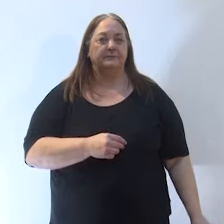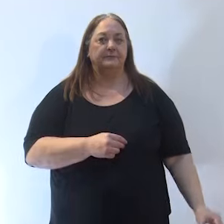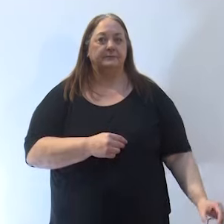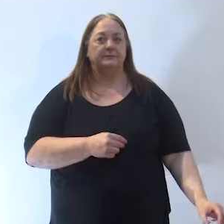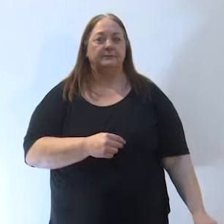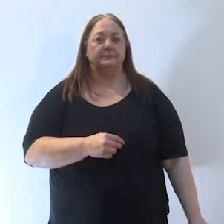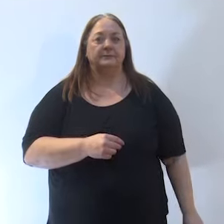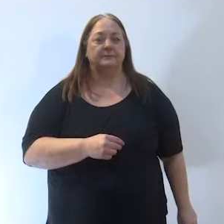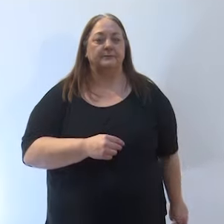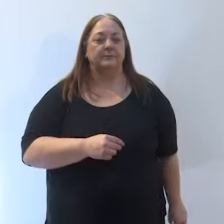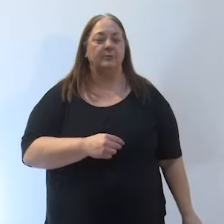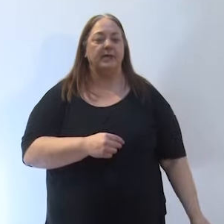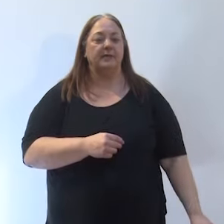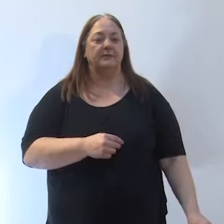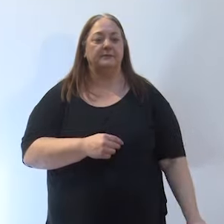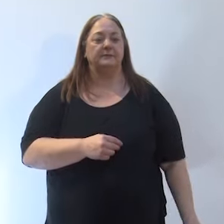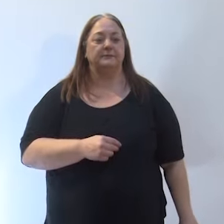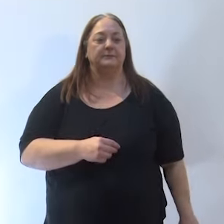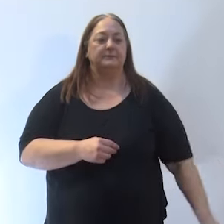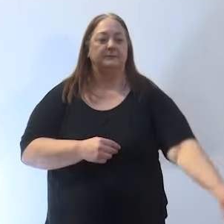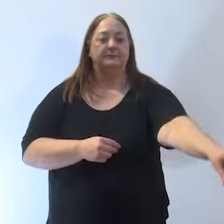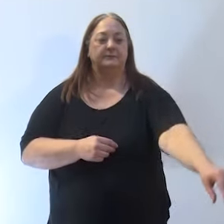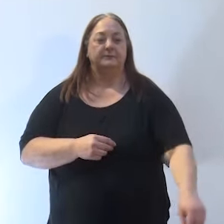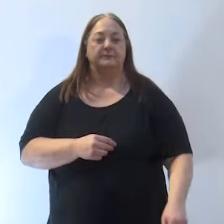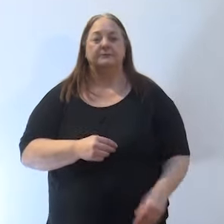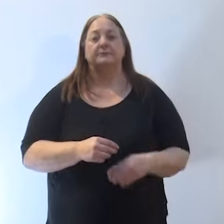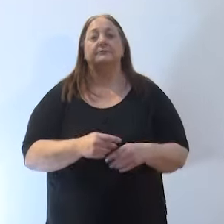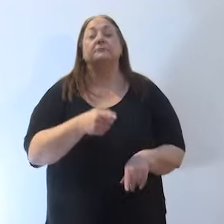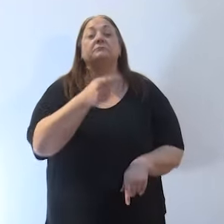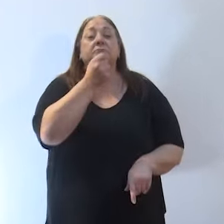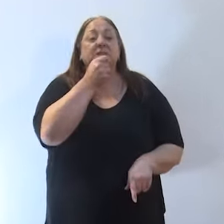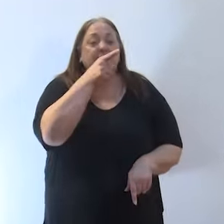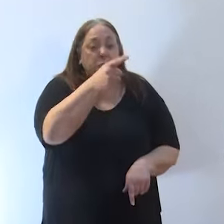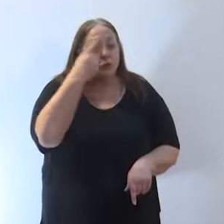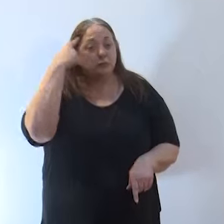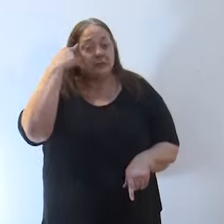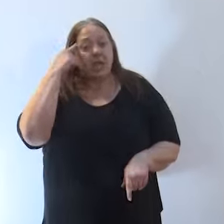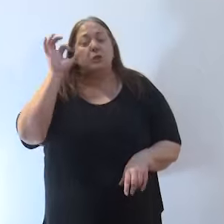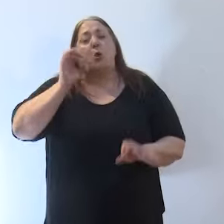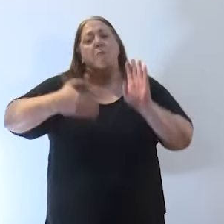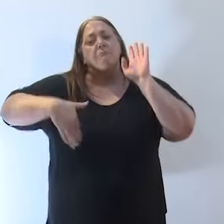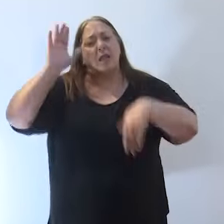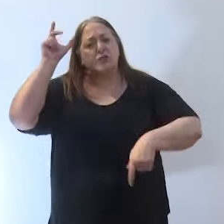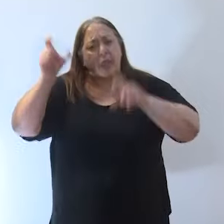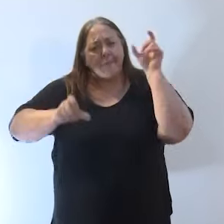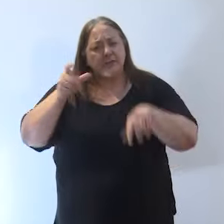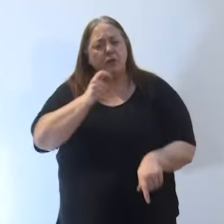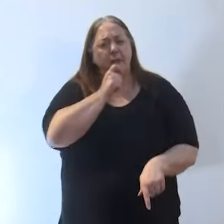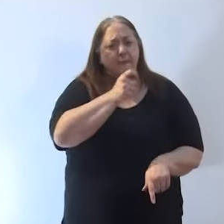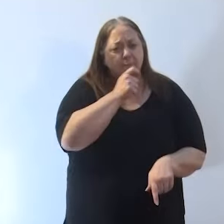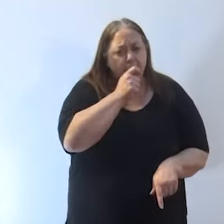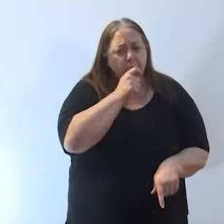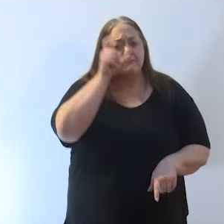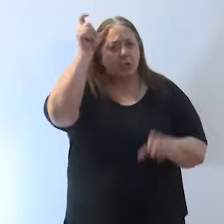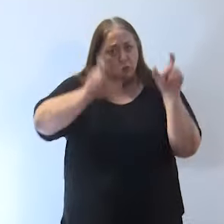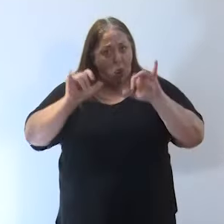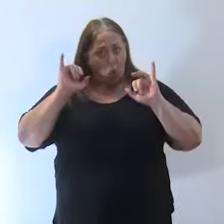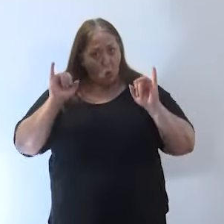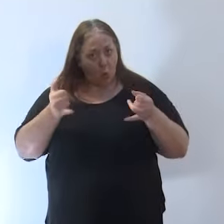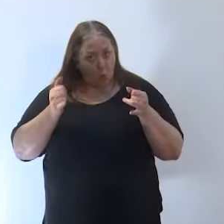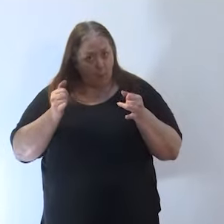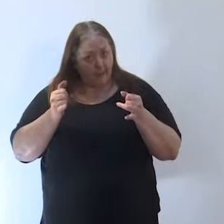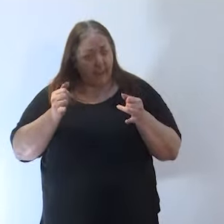preguntar si vos pensas o sea o si la mayoría de las personas a las que entrevistaste era gente joven por ejemplo